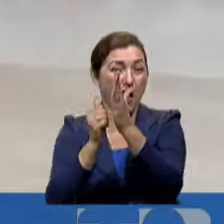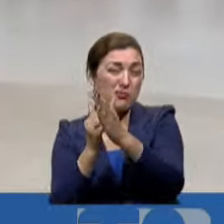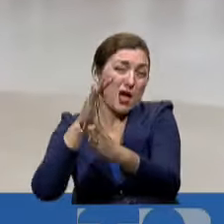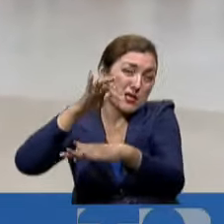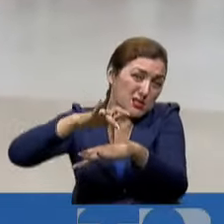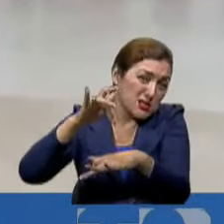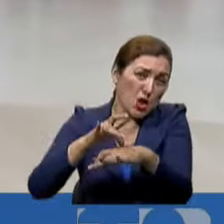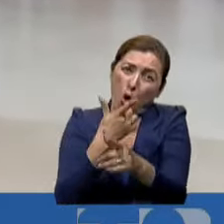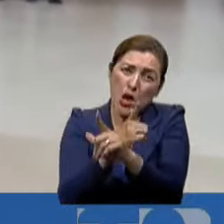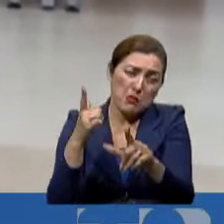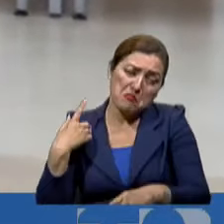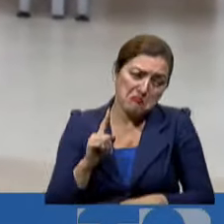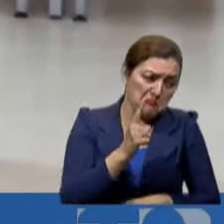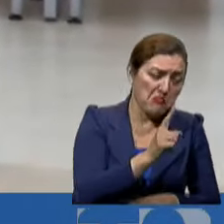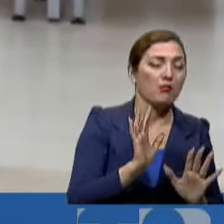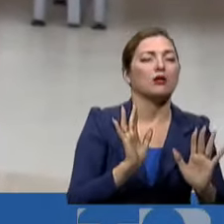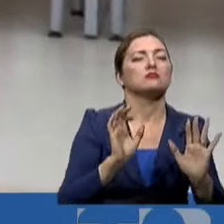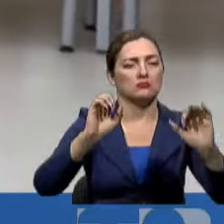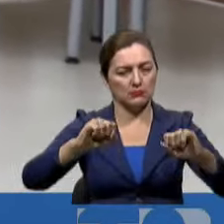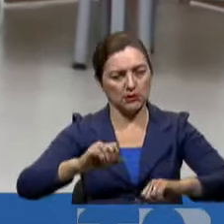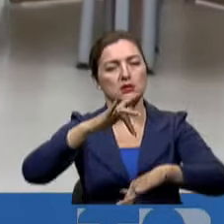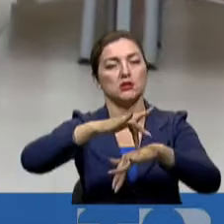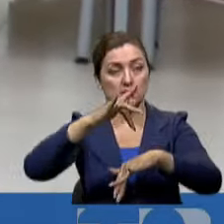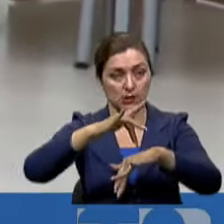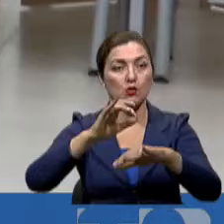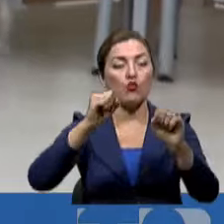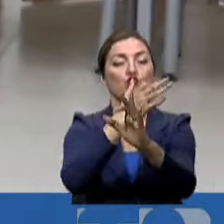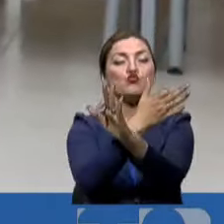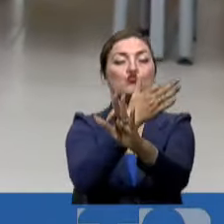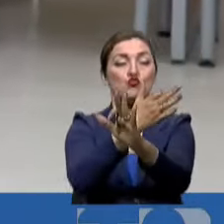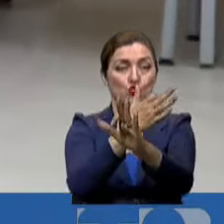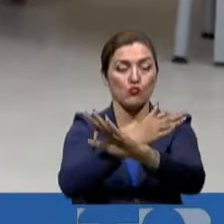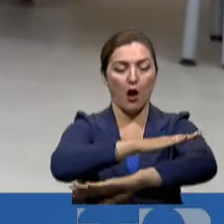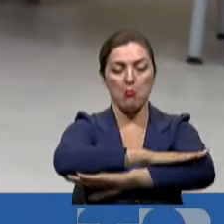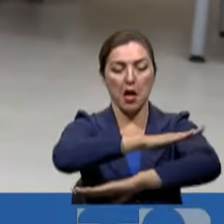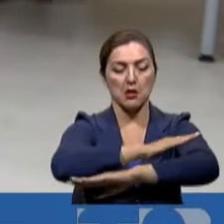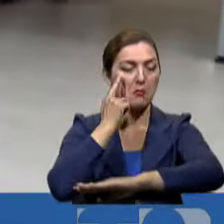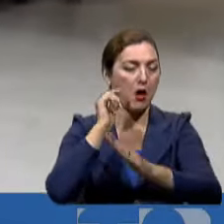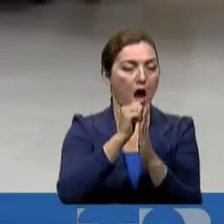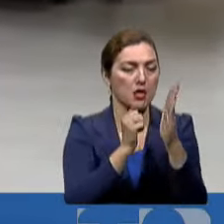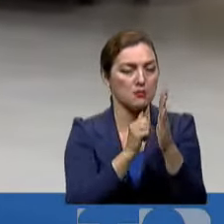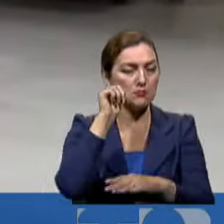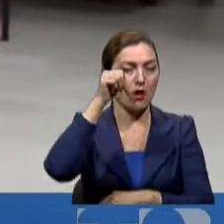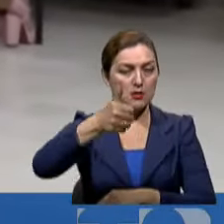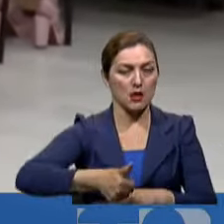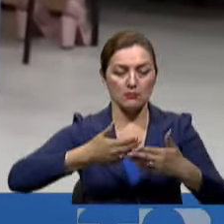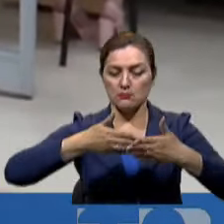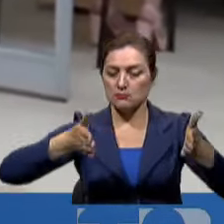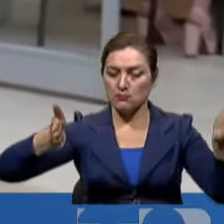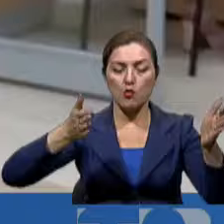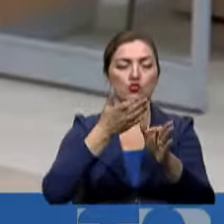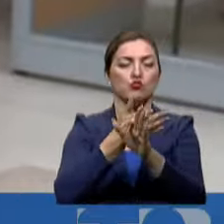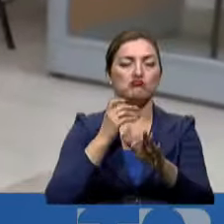o ese día ya no? Sí, también se va a agendar cita. Están abiertas ya las agendas para el día de mañana, ya está abierta la agenda, ya